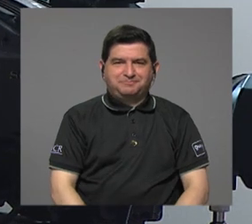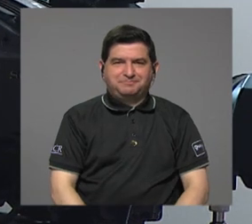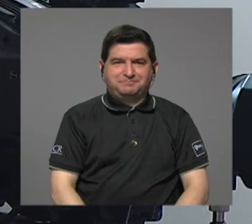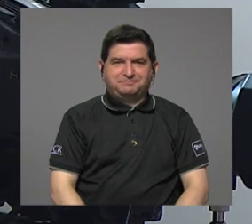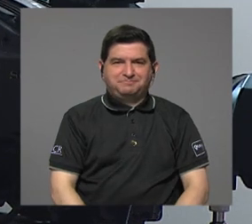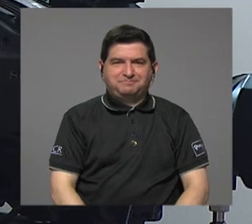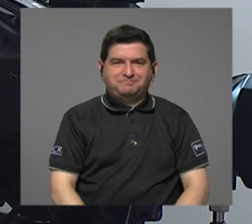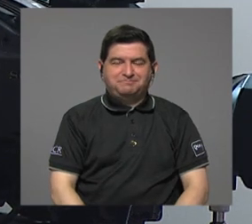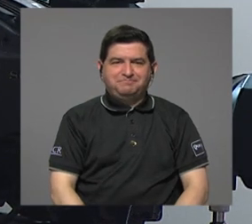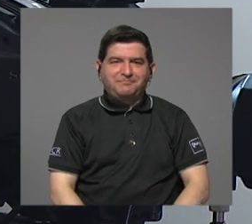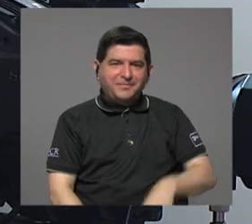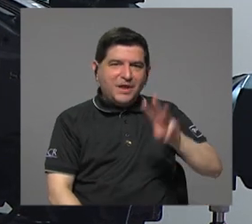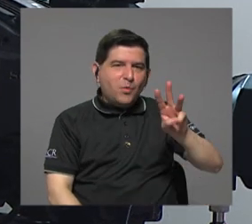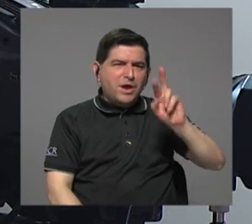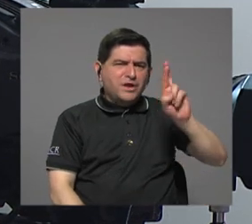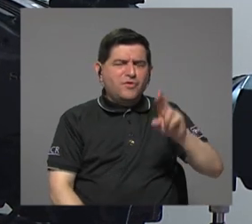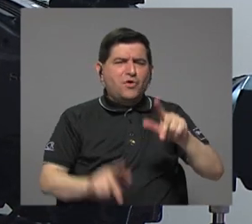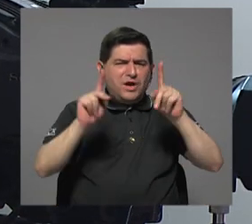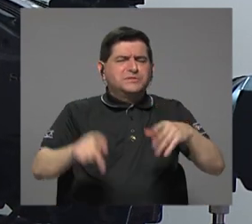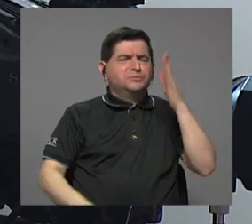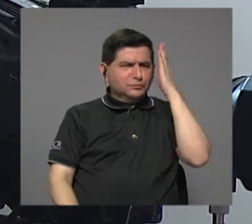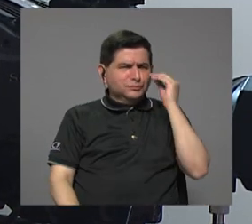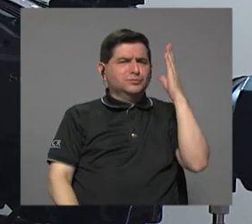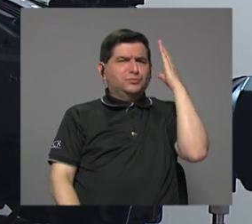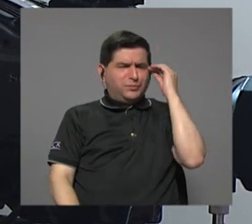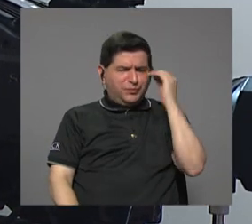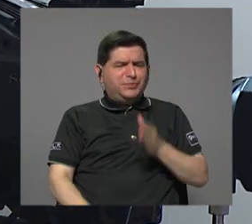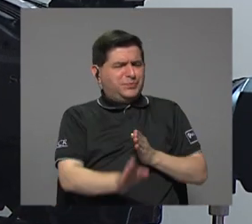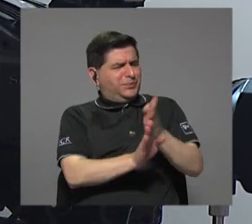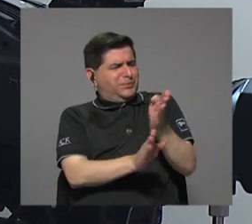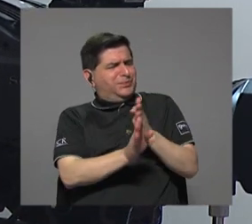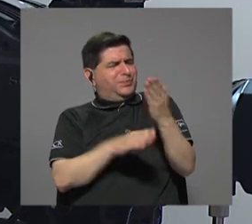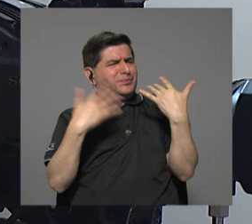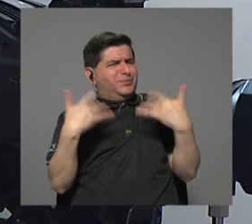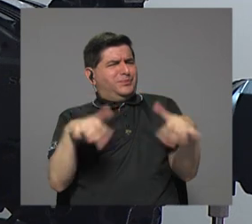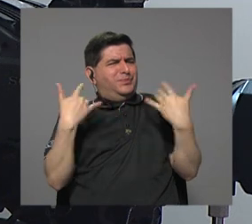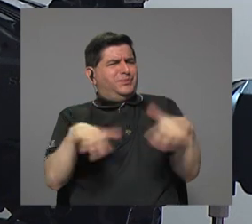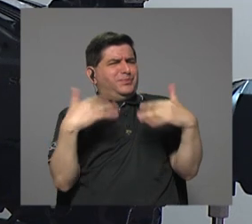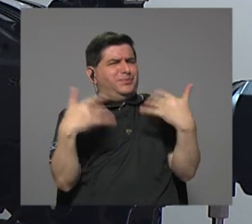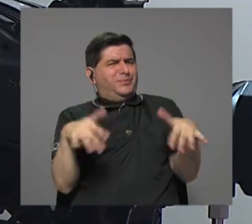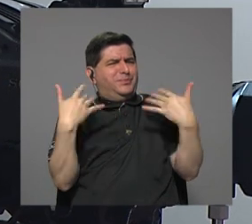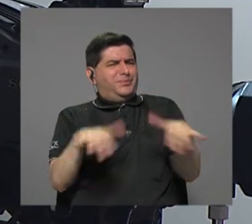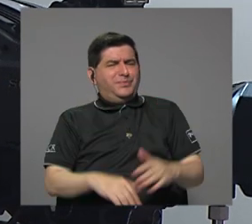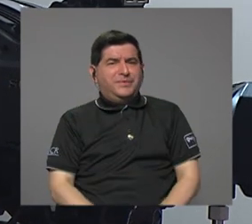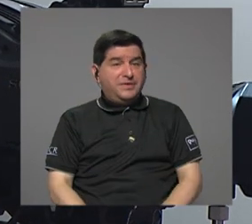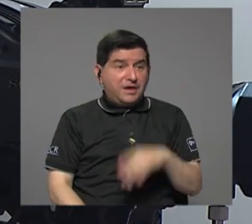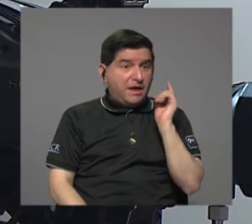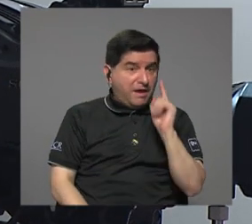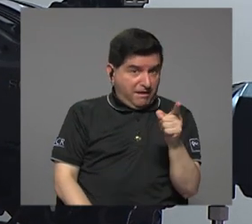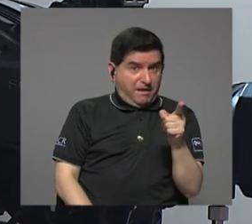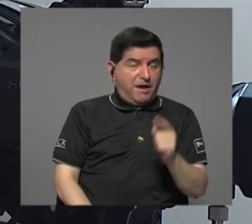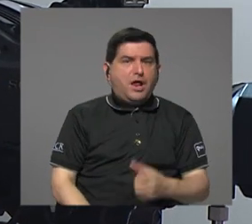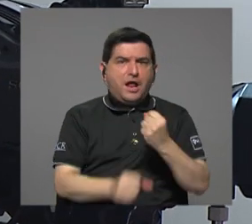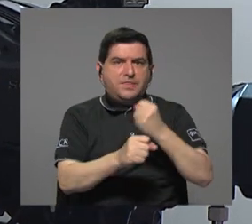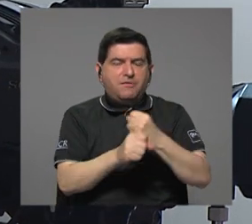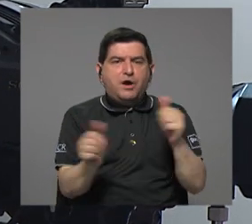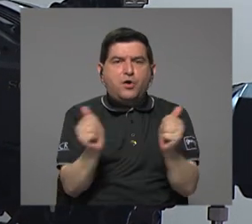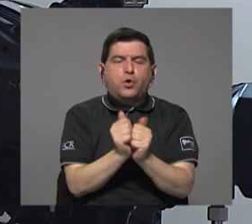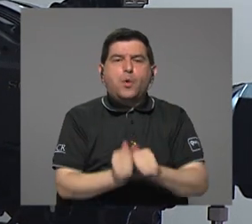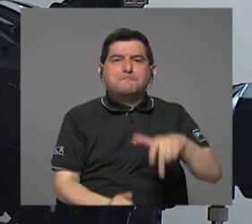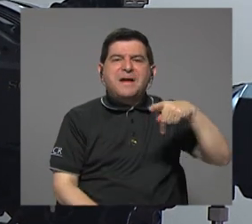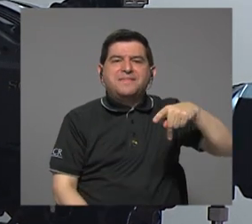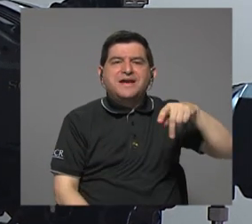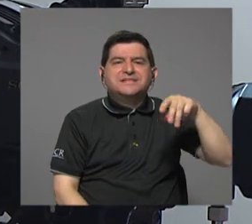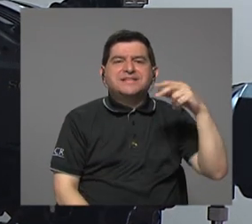willy es una persona muy experimentada con una larga trayectoria valeria nada menos y nada más que trabajo con patricia